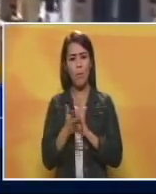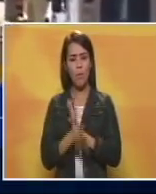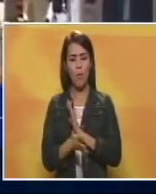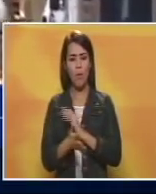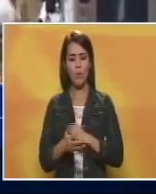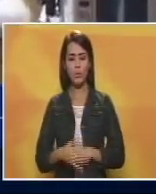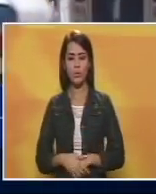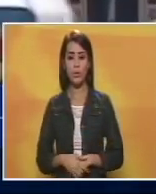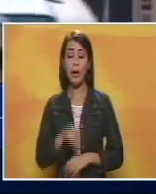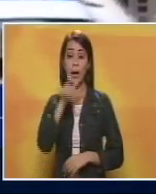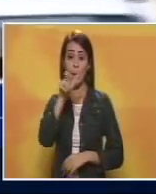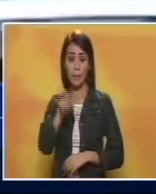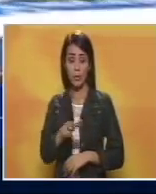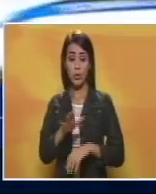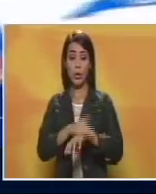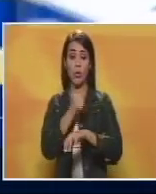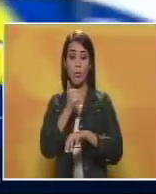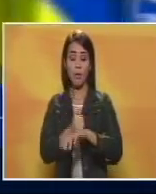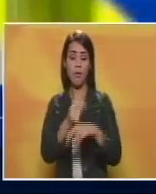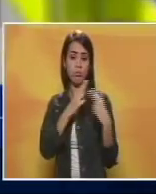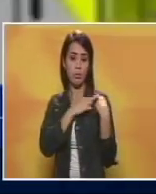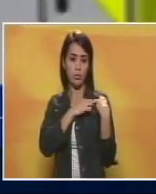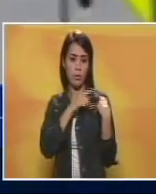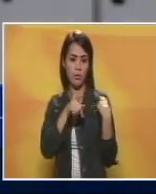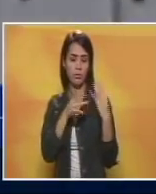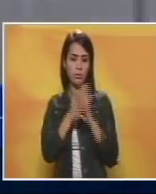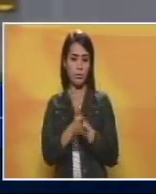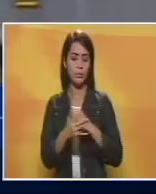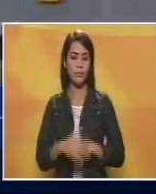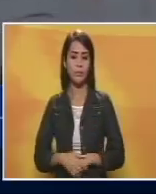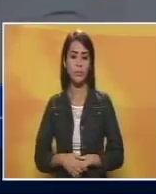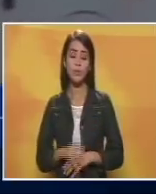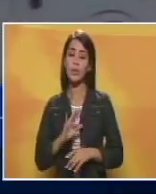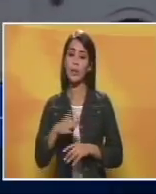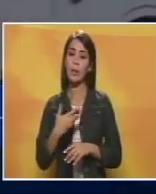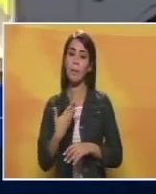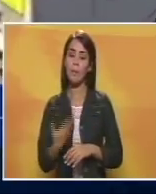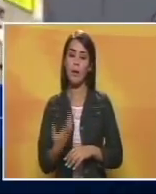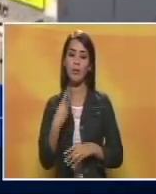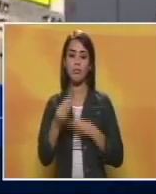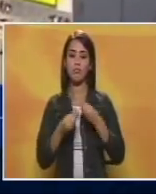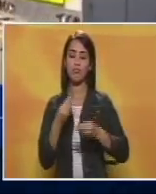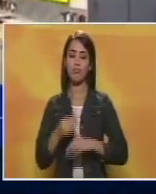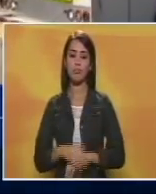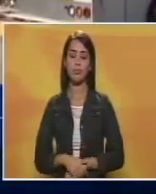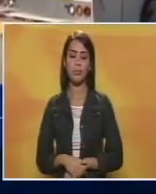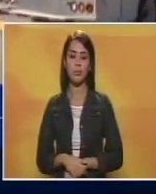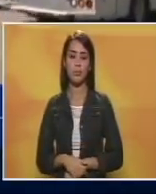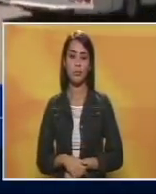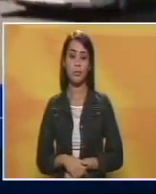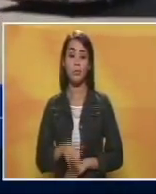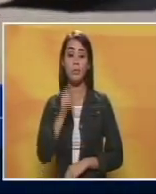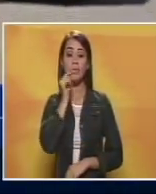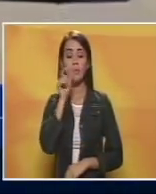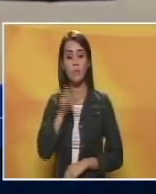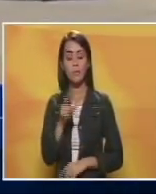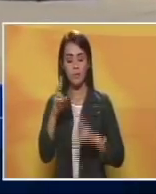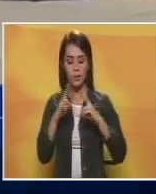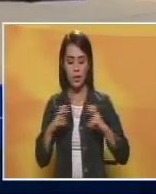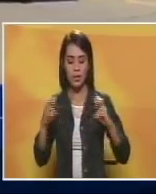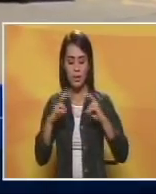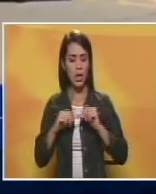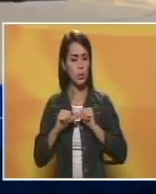presunto autor identificado como Alex Misian, detenido poco después, decidiera cometer el hecho. Trudeau indicó que la